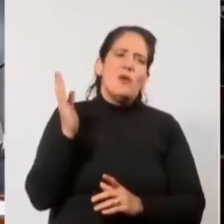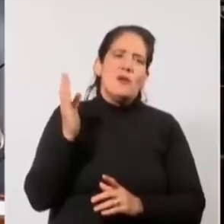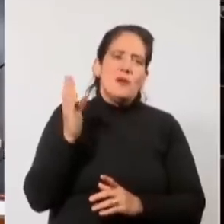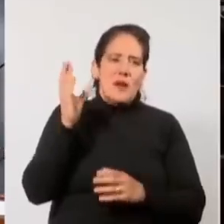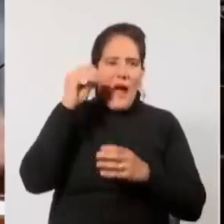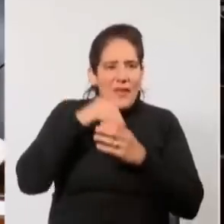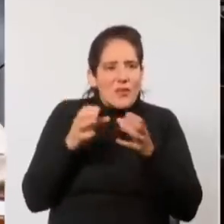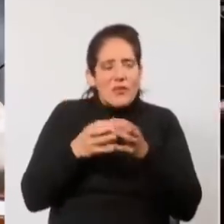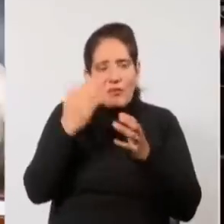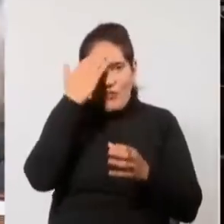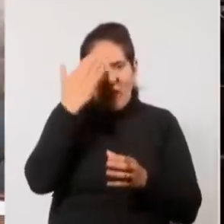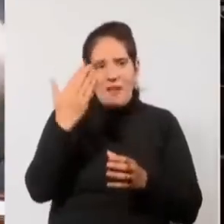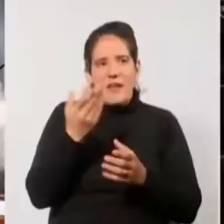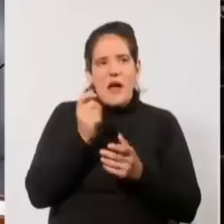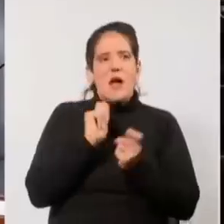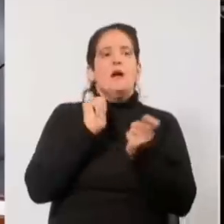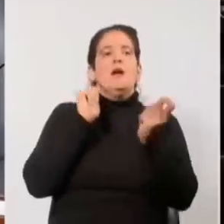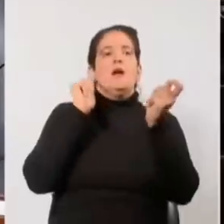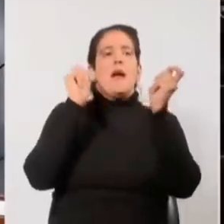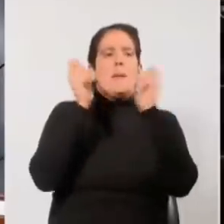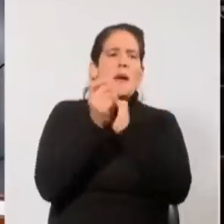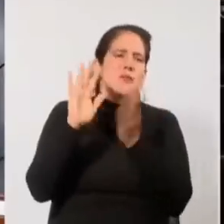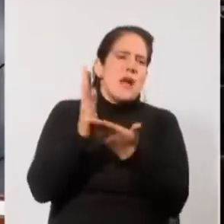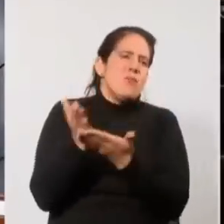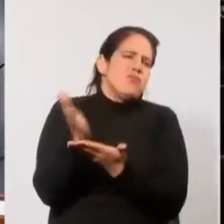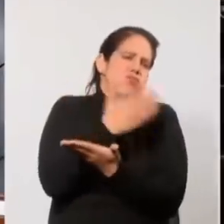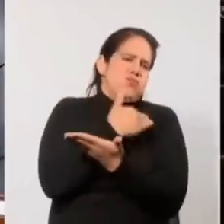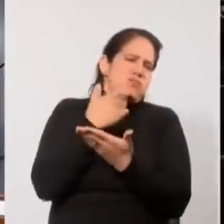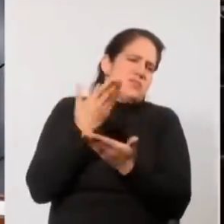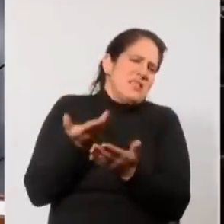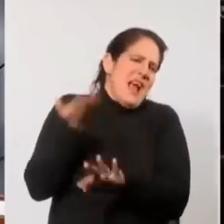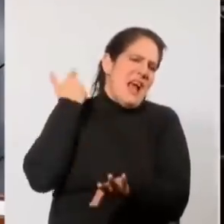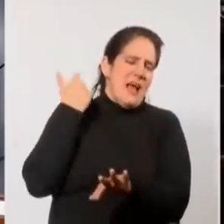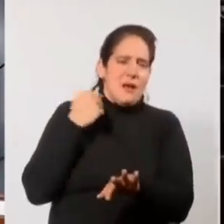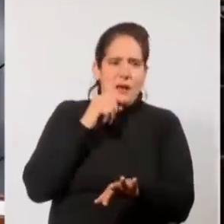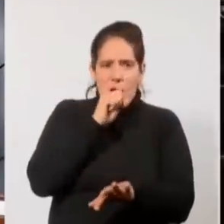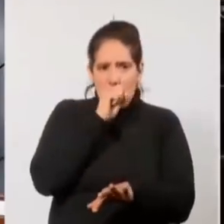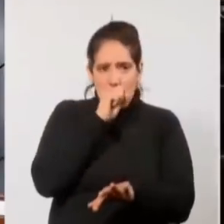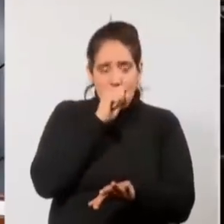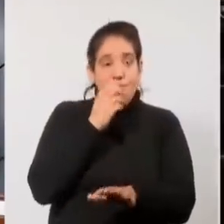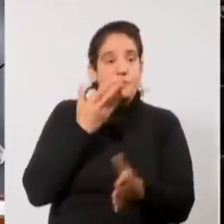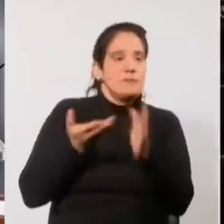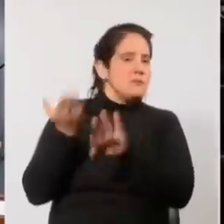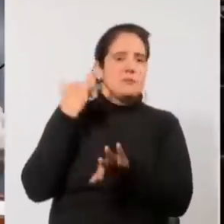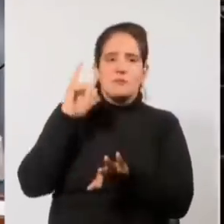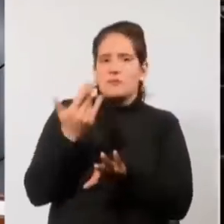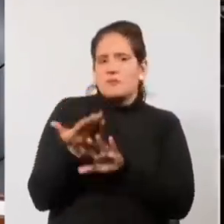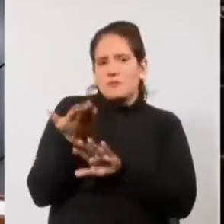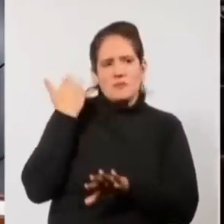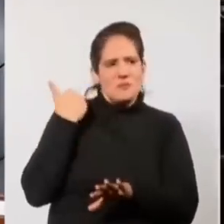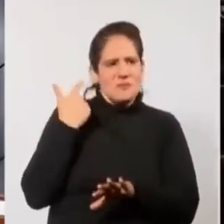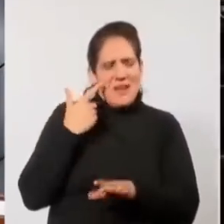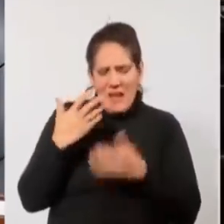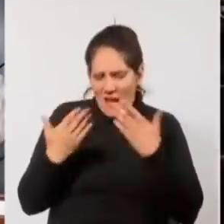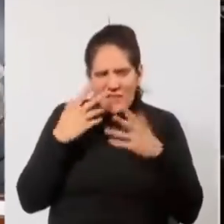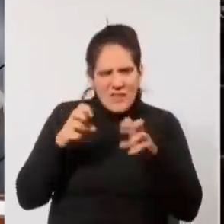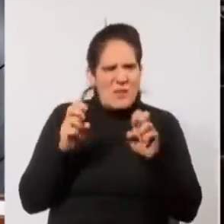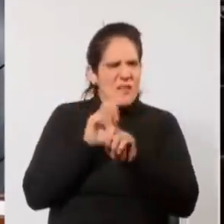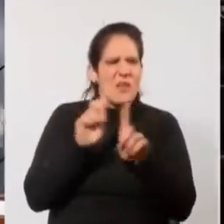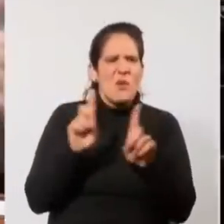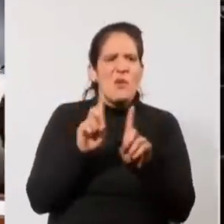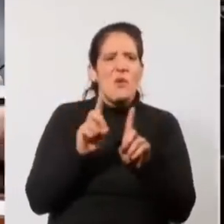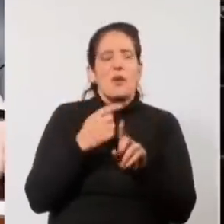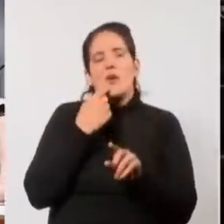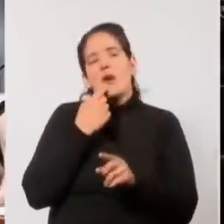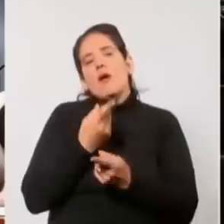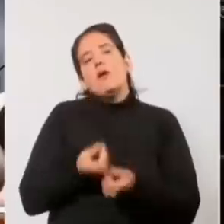política del Frente dimos vueltas a página hace mucho tiempo que eso ya no está sobre la mesa. Es como que yo